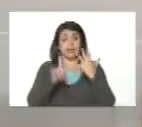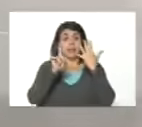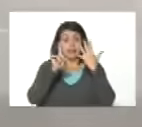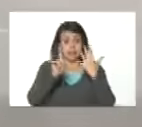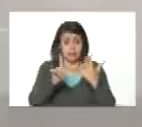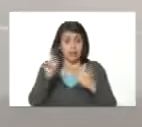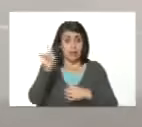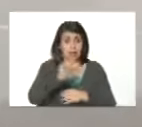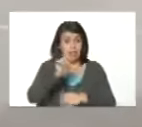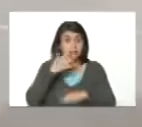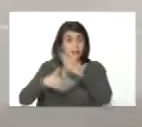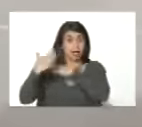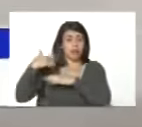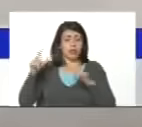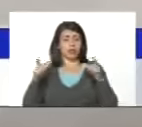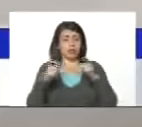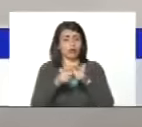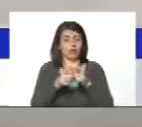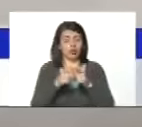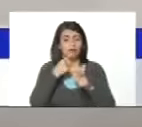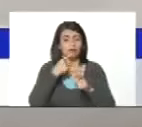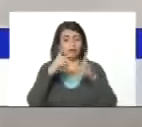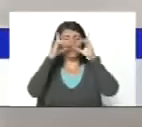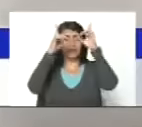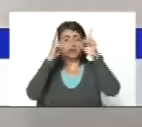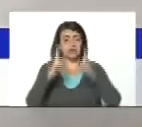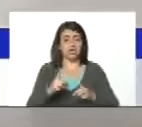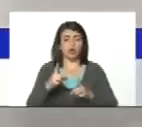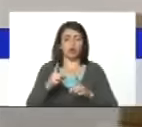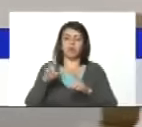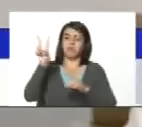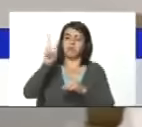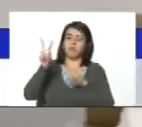reunieron y decidieron sobre Venezuela